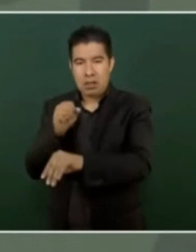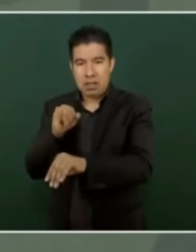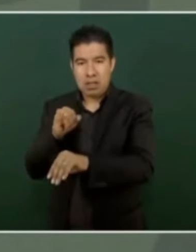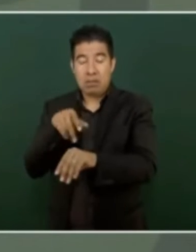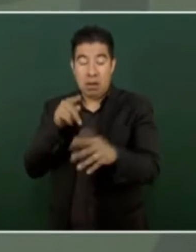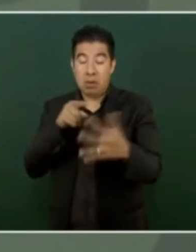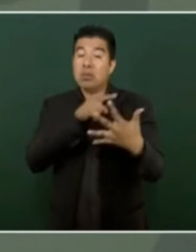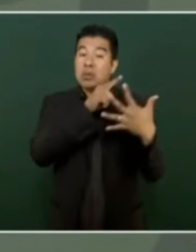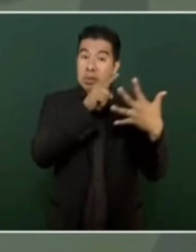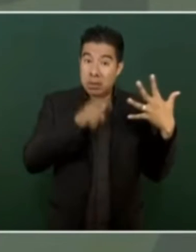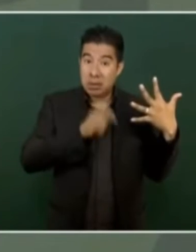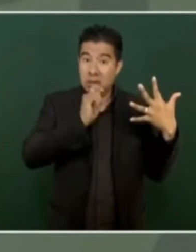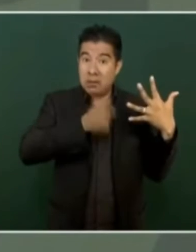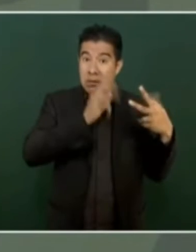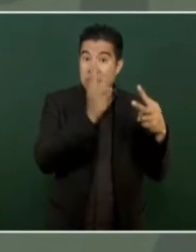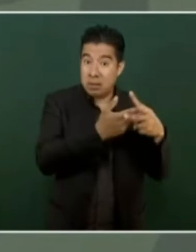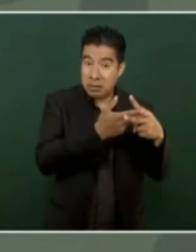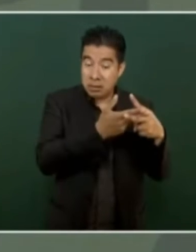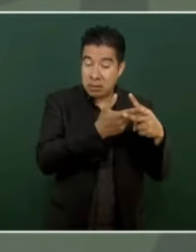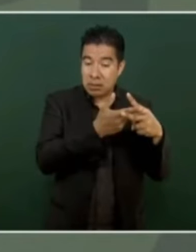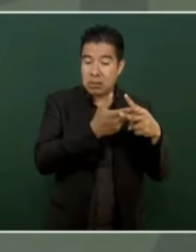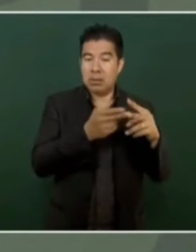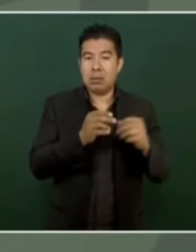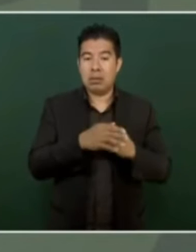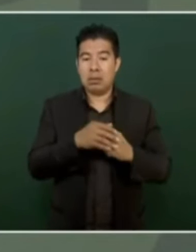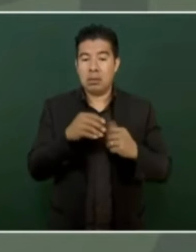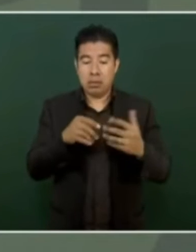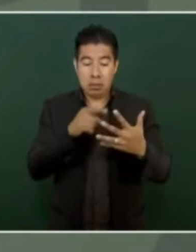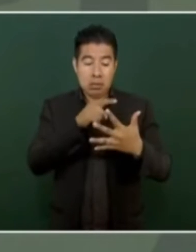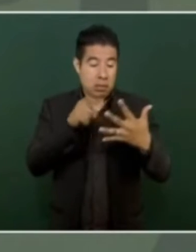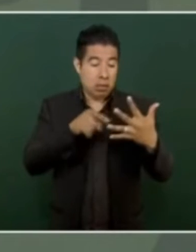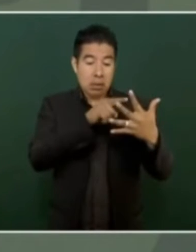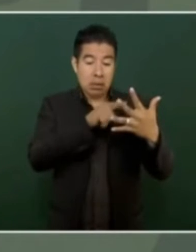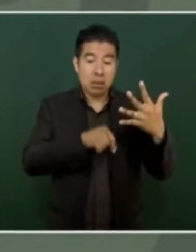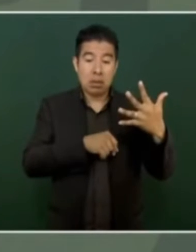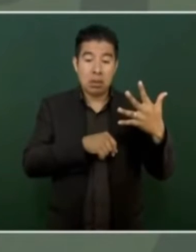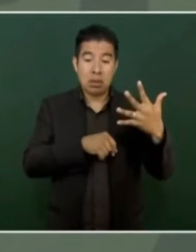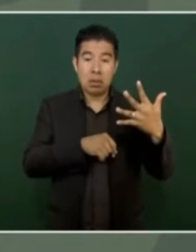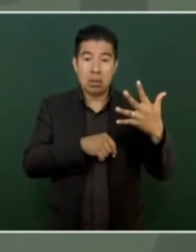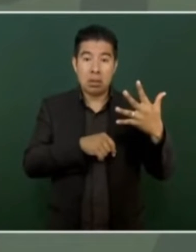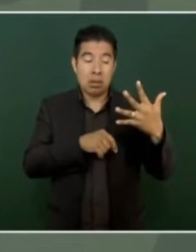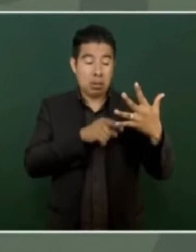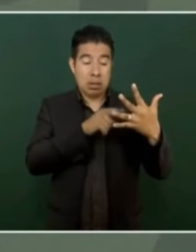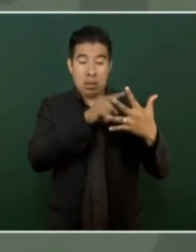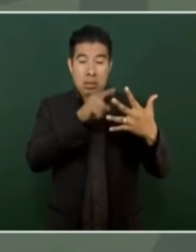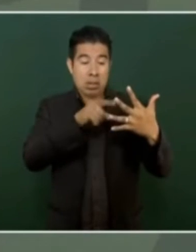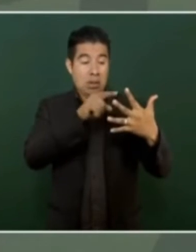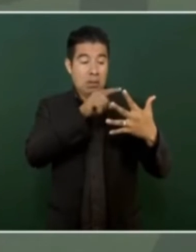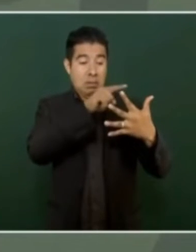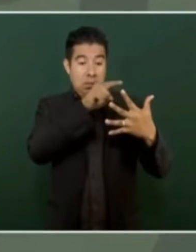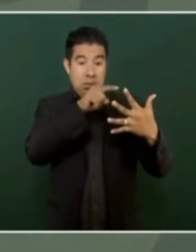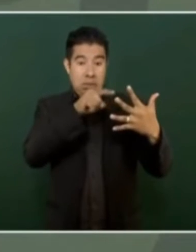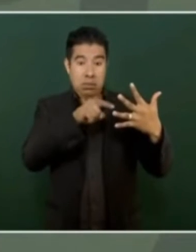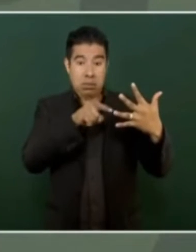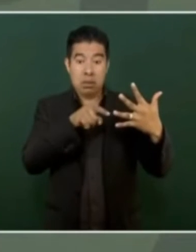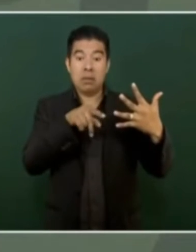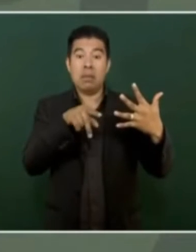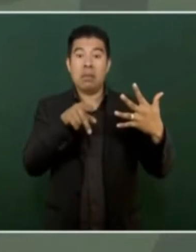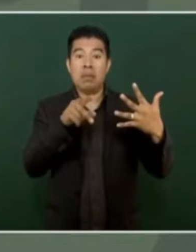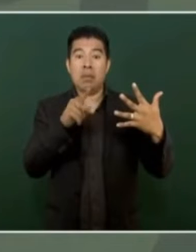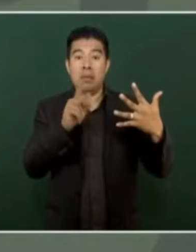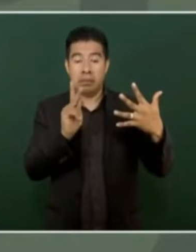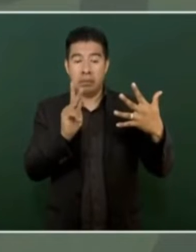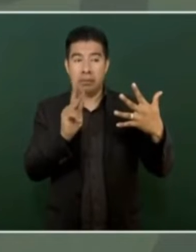5 asesinatos. Y de los 5 también, ya lo dije, pero vuelvo a subrayar,